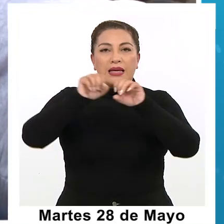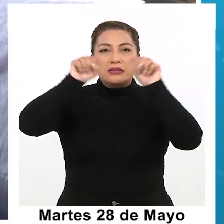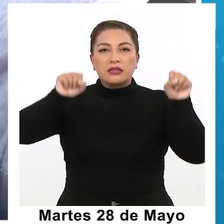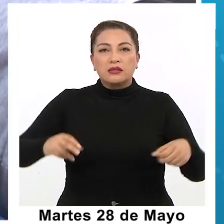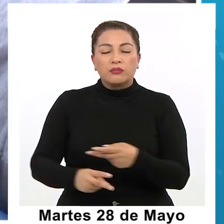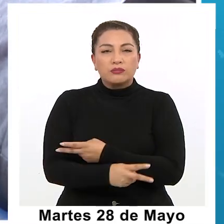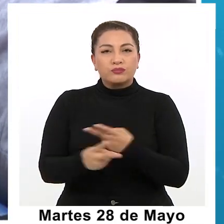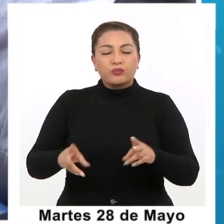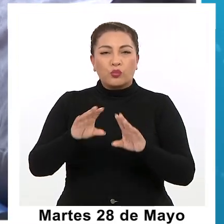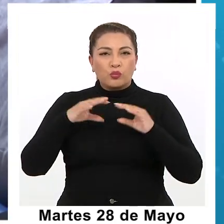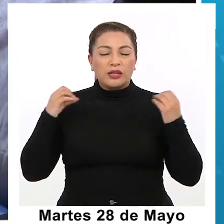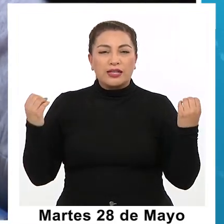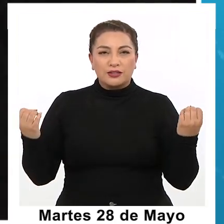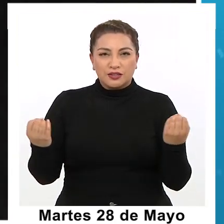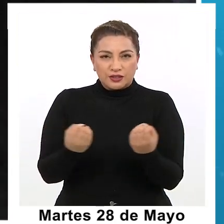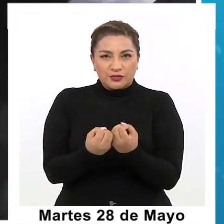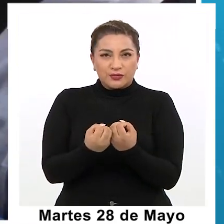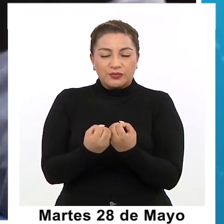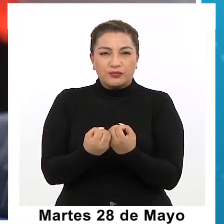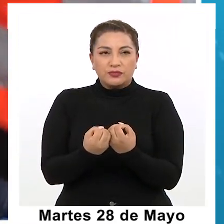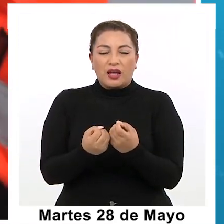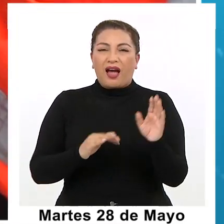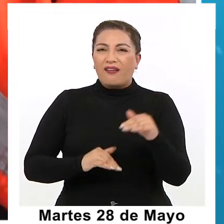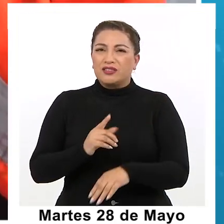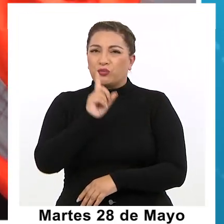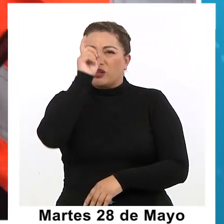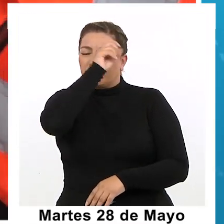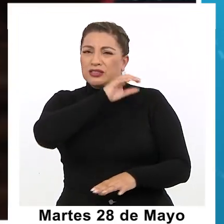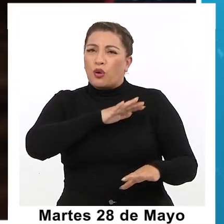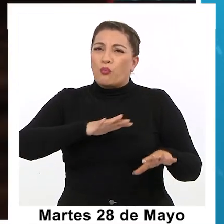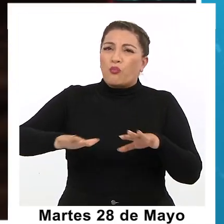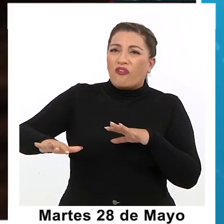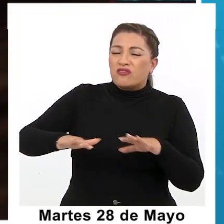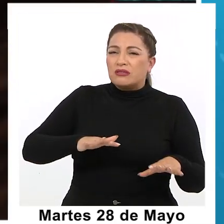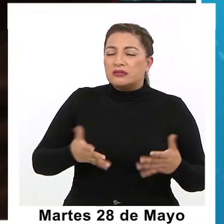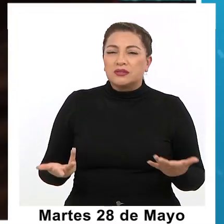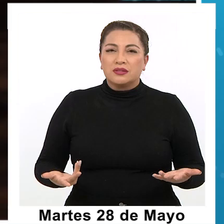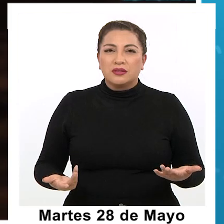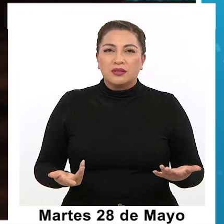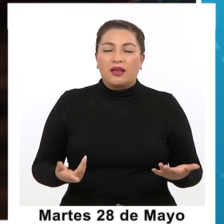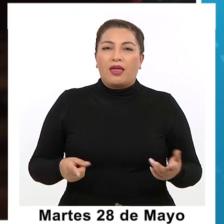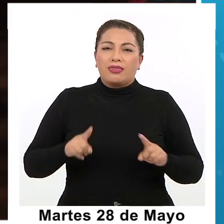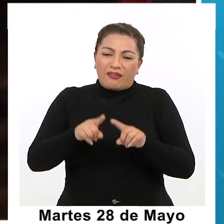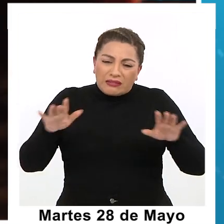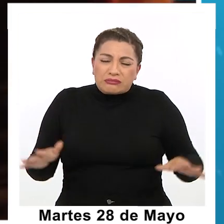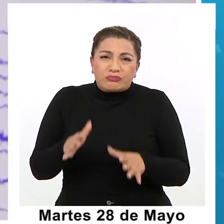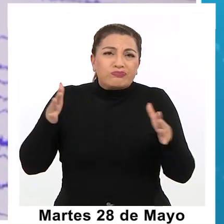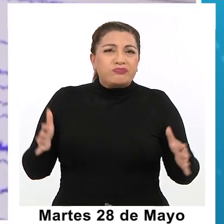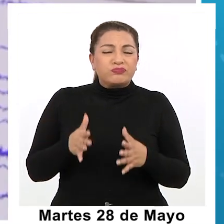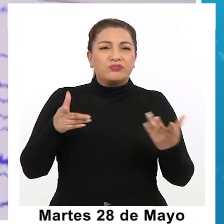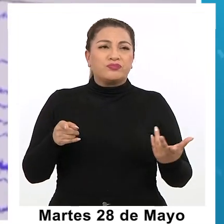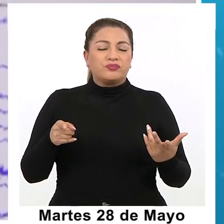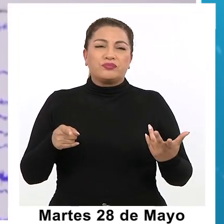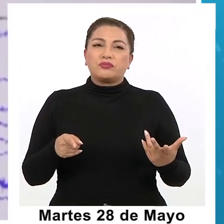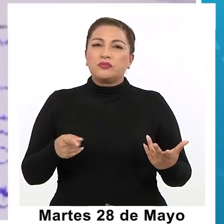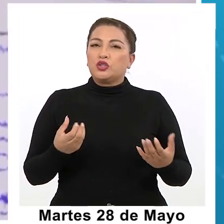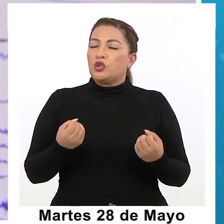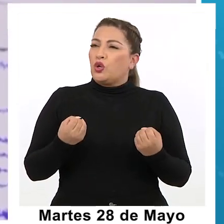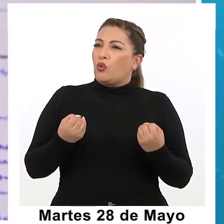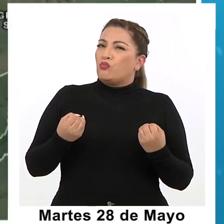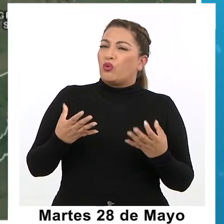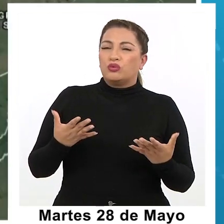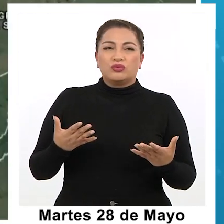público es un organismo que cuesta moverlo, es como un gran buque que hay que moverlo y cuesta porque hay todo un aparataje,